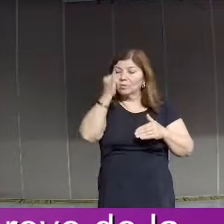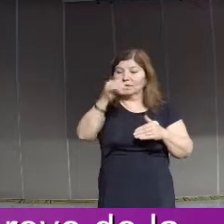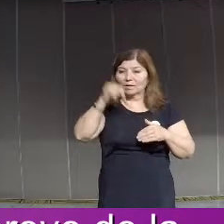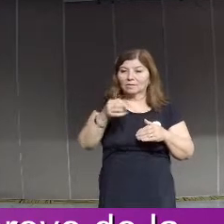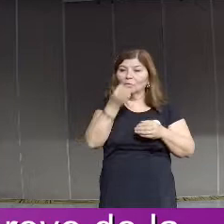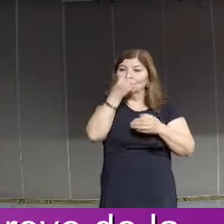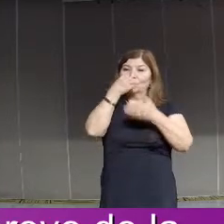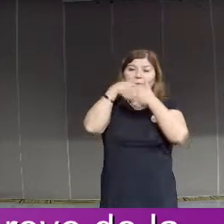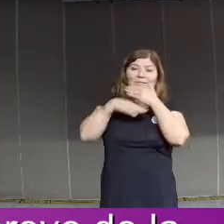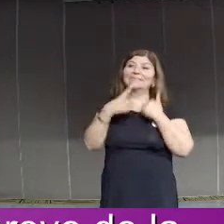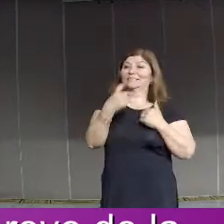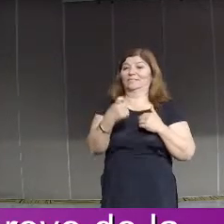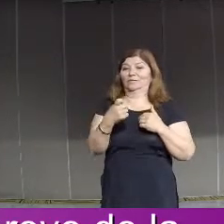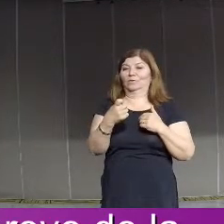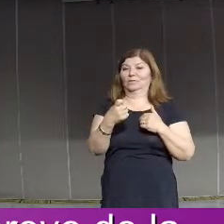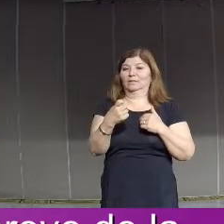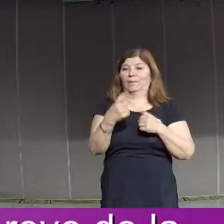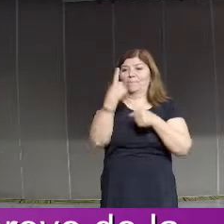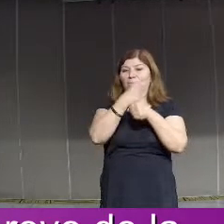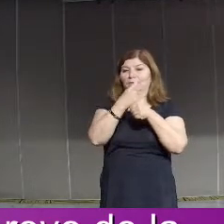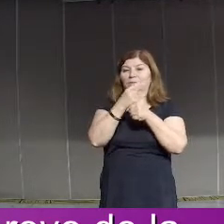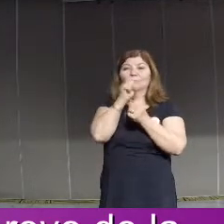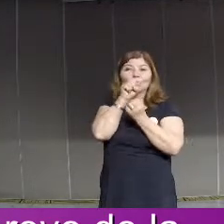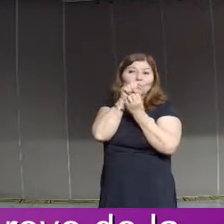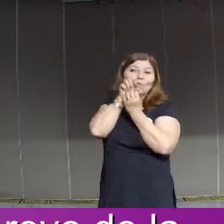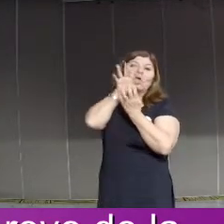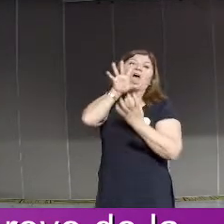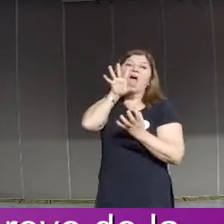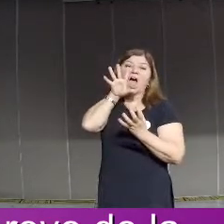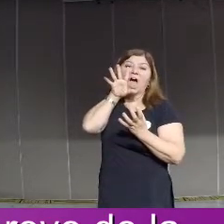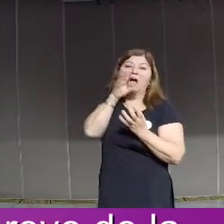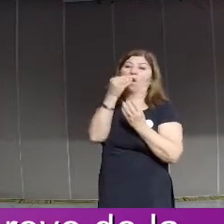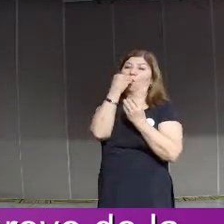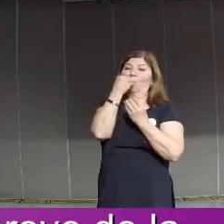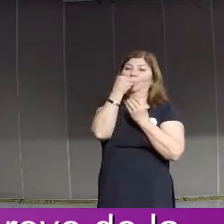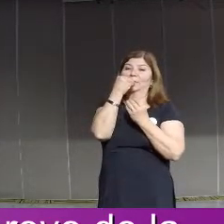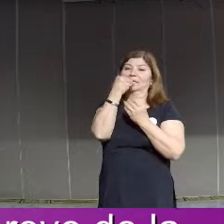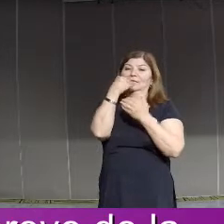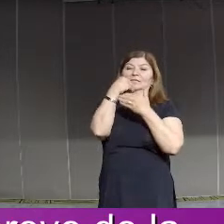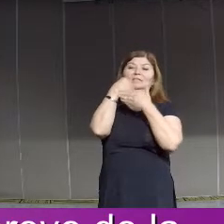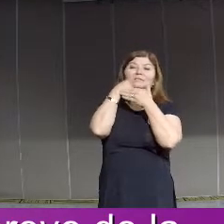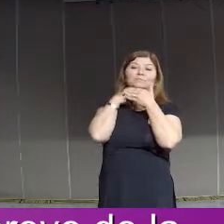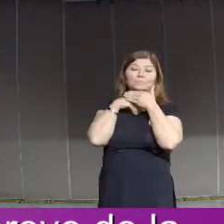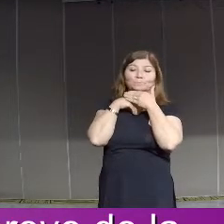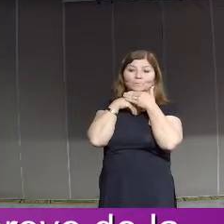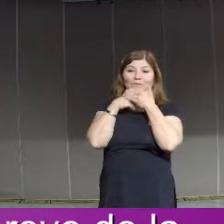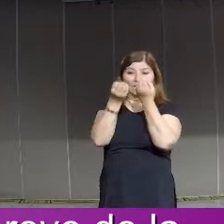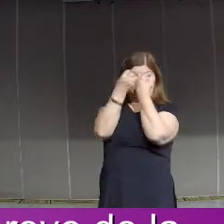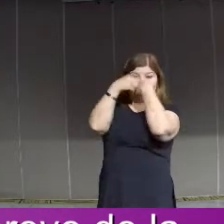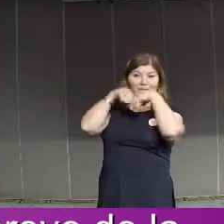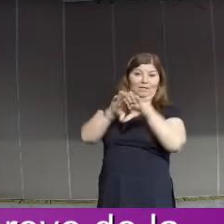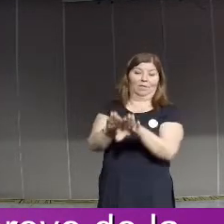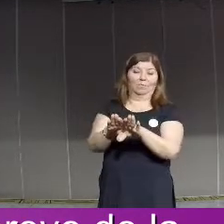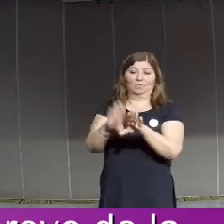ingreso del alimento, cuando yo decido abrir la boca para ingerir un alimento. Una vez que se desencadena la